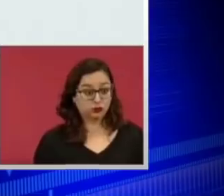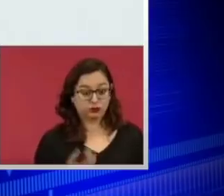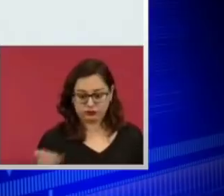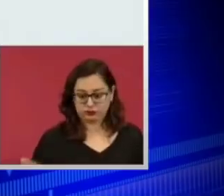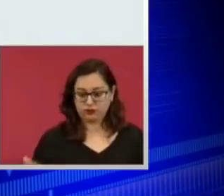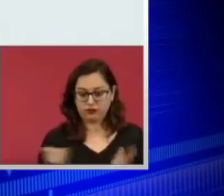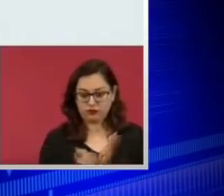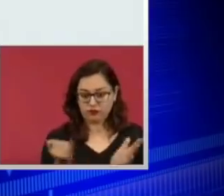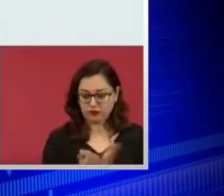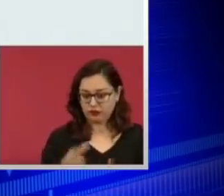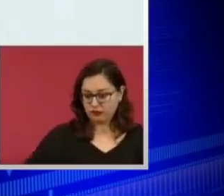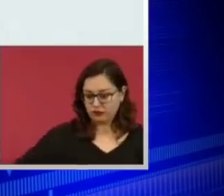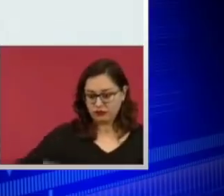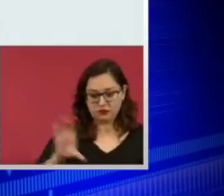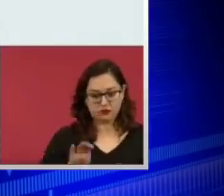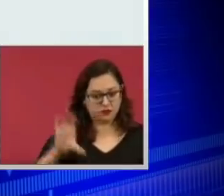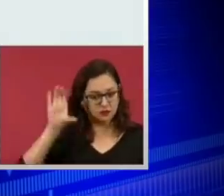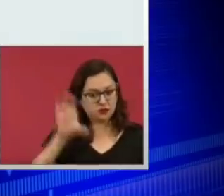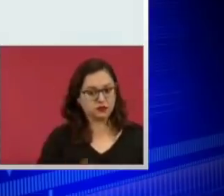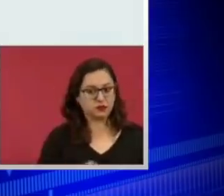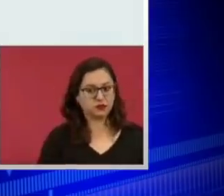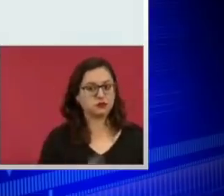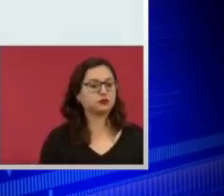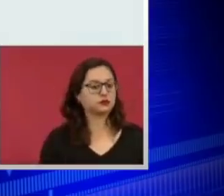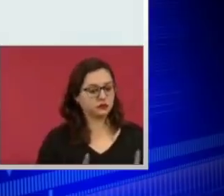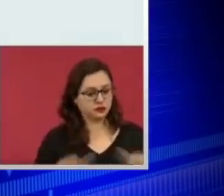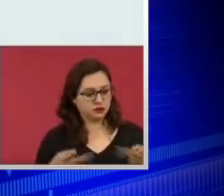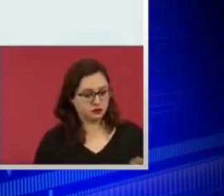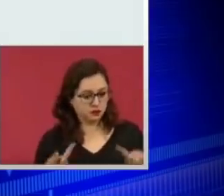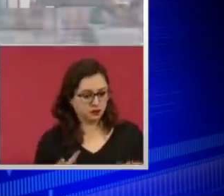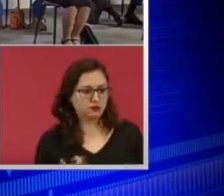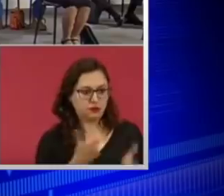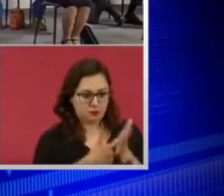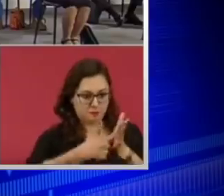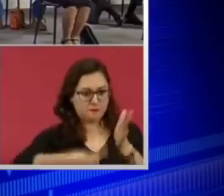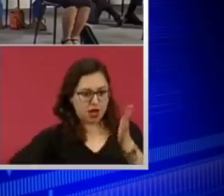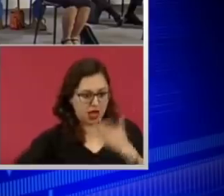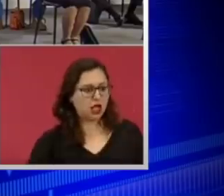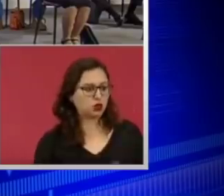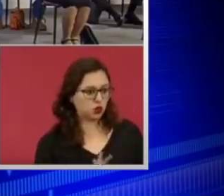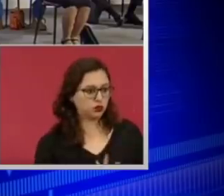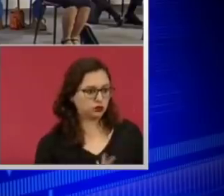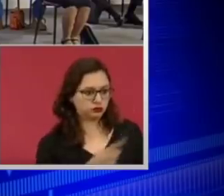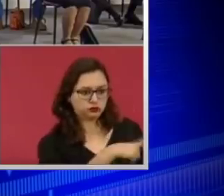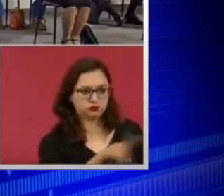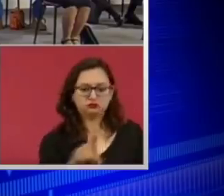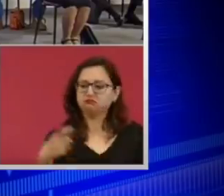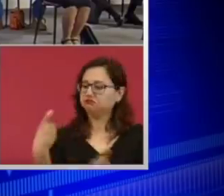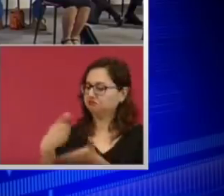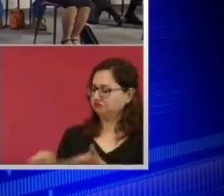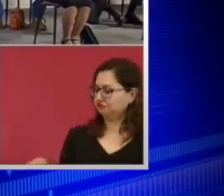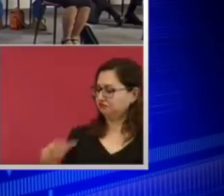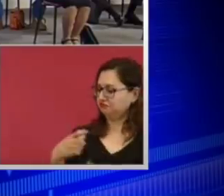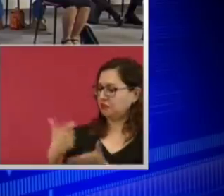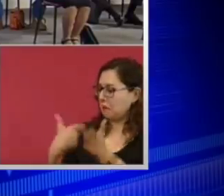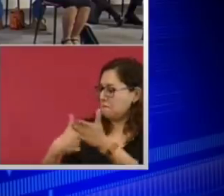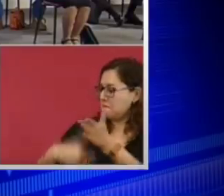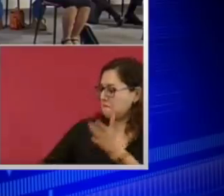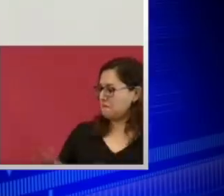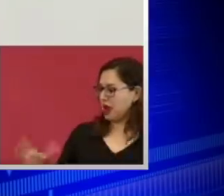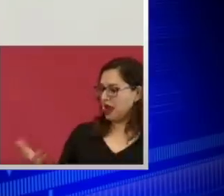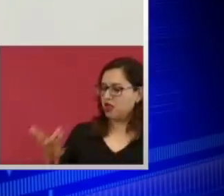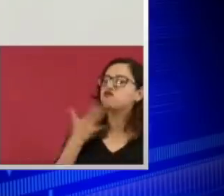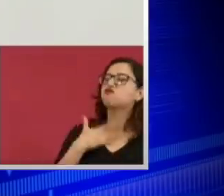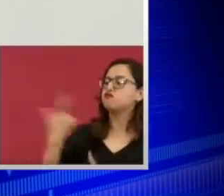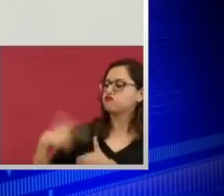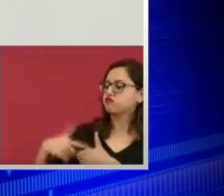subsidio Pero eso para beneficio de los consumidores no para que se lo queden los